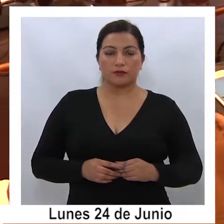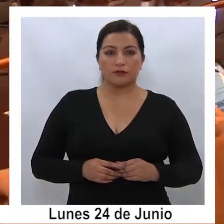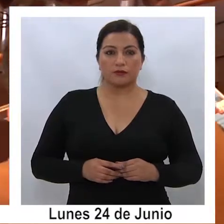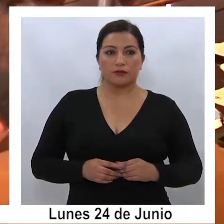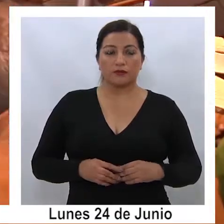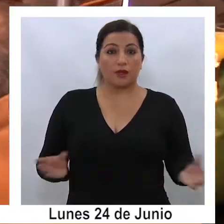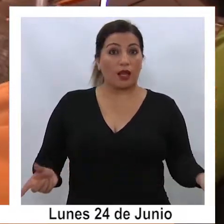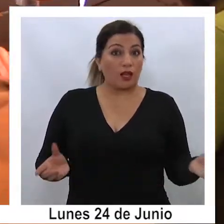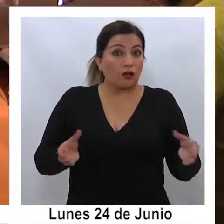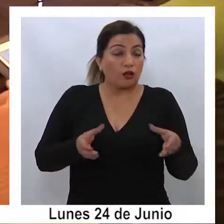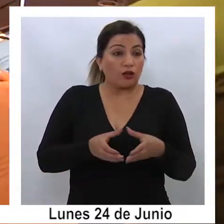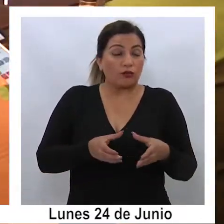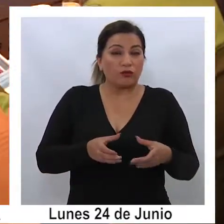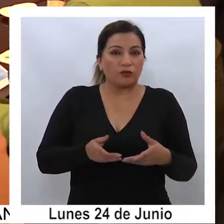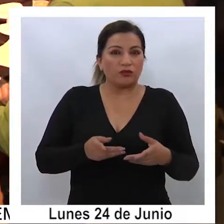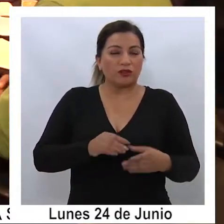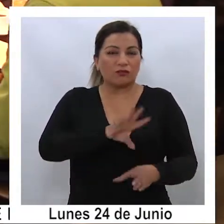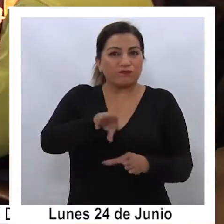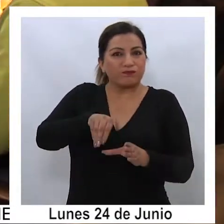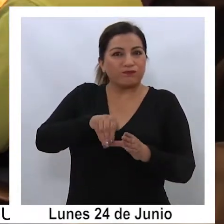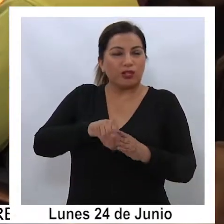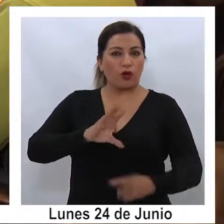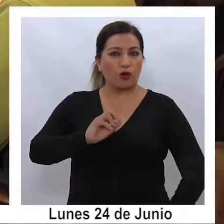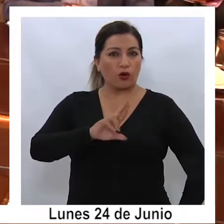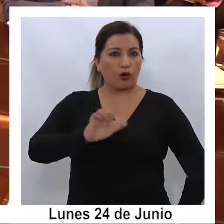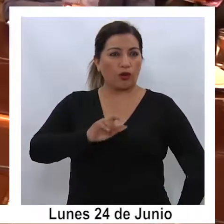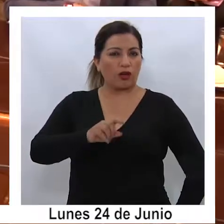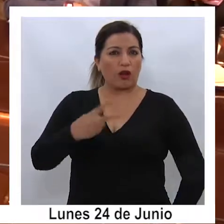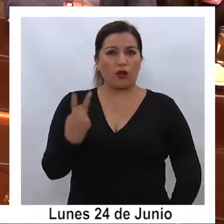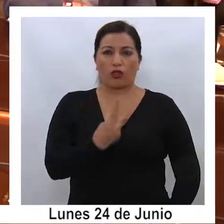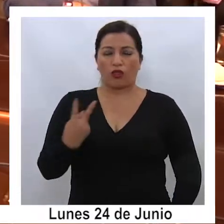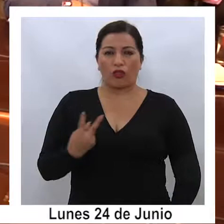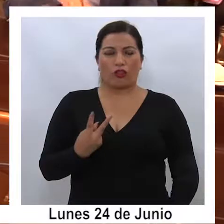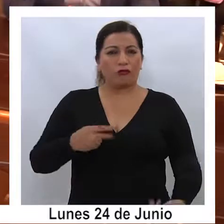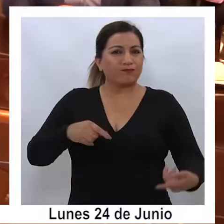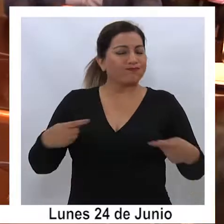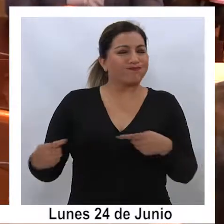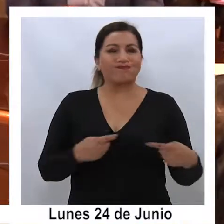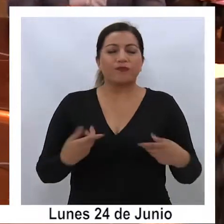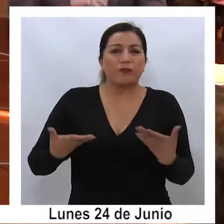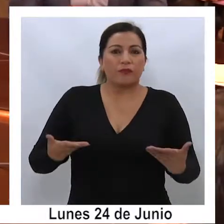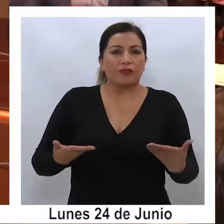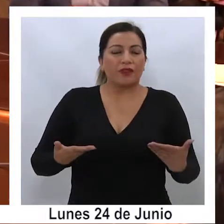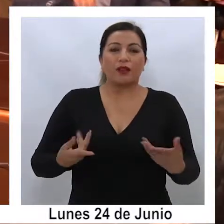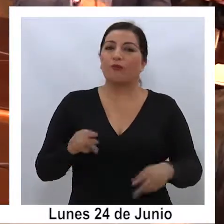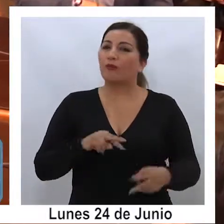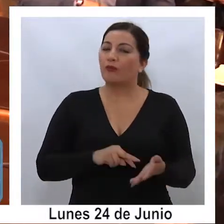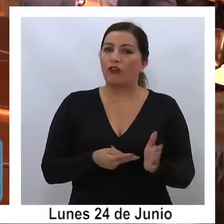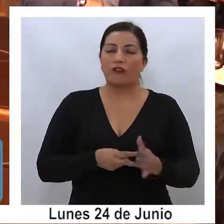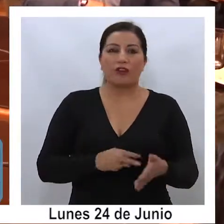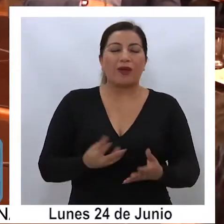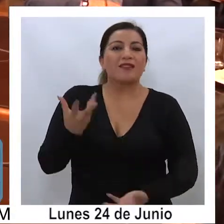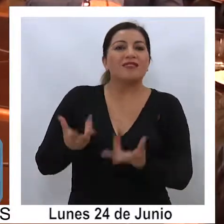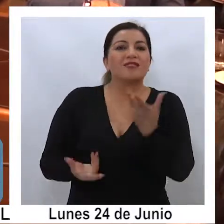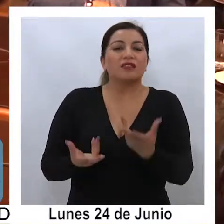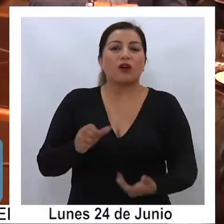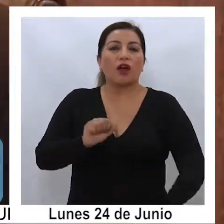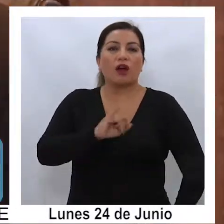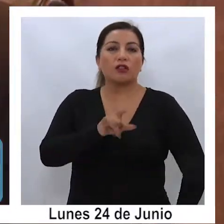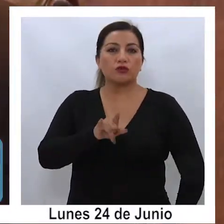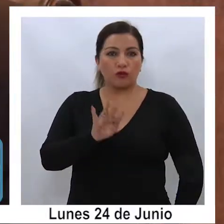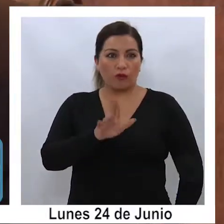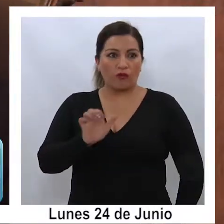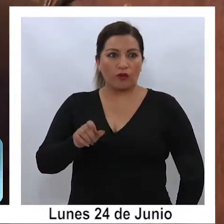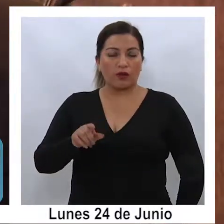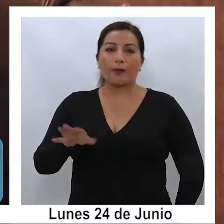La Comisión de Régimen Interno del CORE discutió el tema de las secuelas del incendio de la sufrera con la presencia